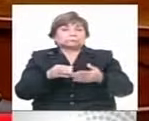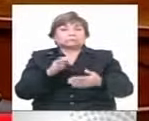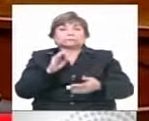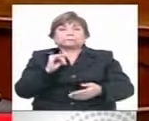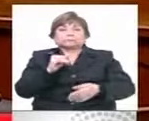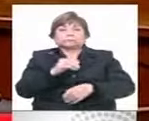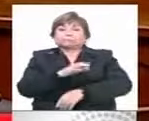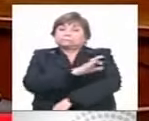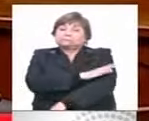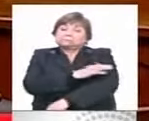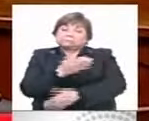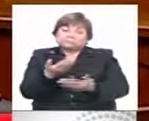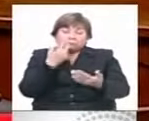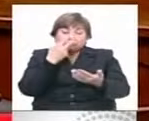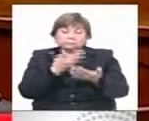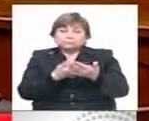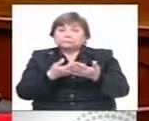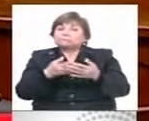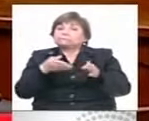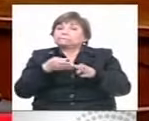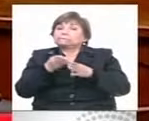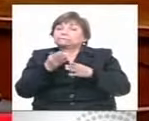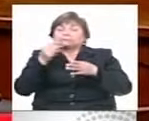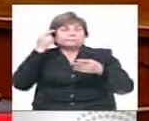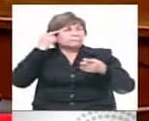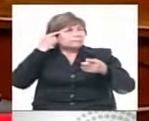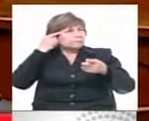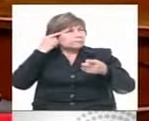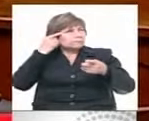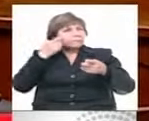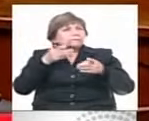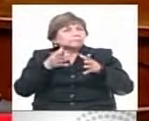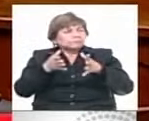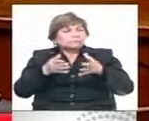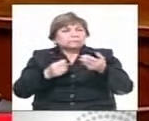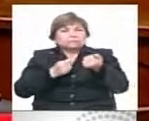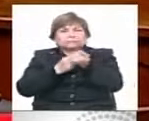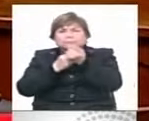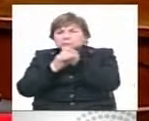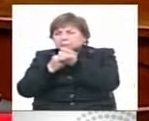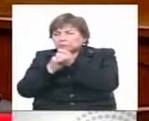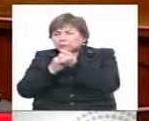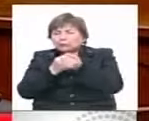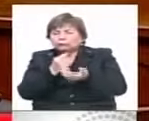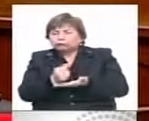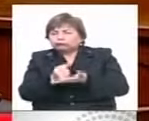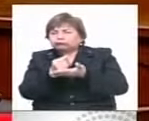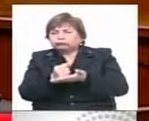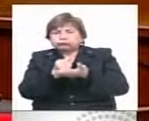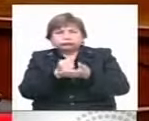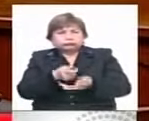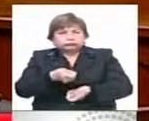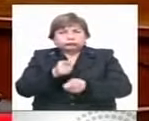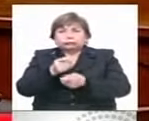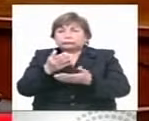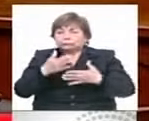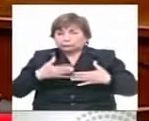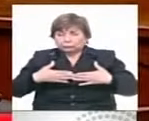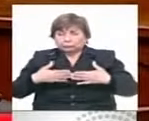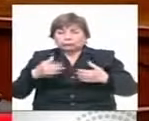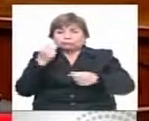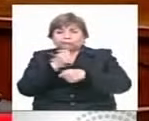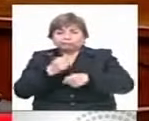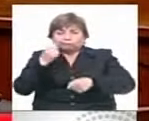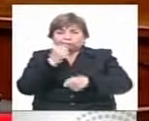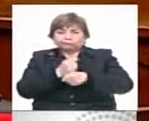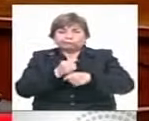lo permiten. De la misma manera, con el objetivo de brindar un soporte temporal para mejorar el poder adquisitivo de los